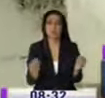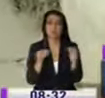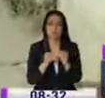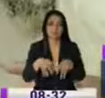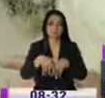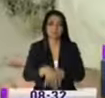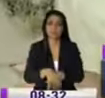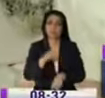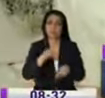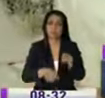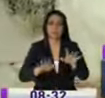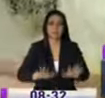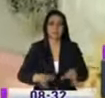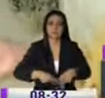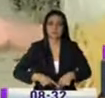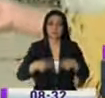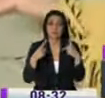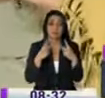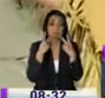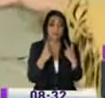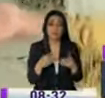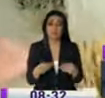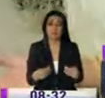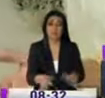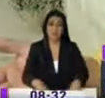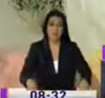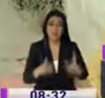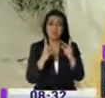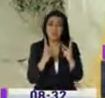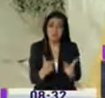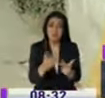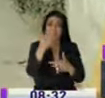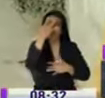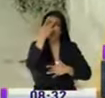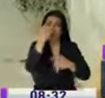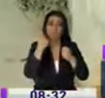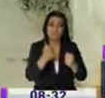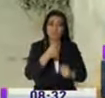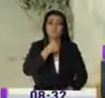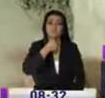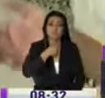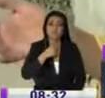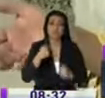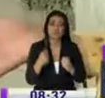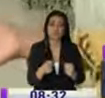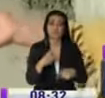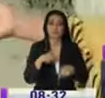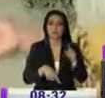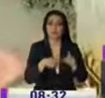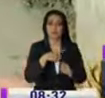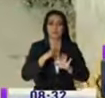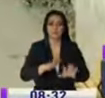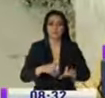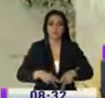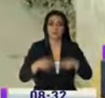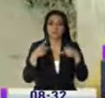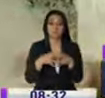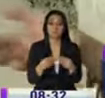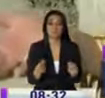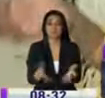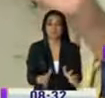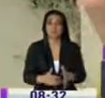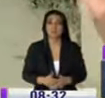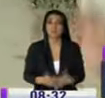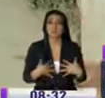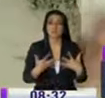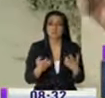no podemos estar así. Mire la tierra, cómo estamos enfermos con la garganta y todo y no nos dan solución. Queremos